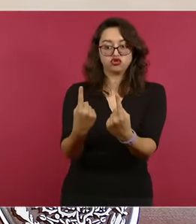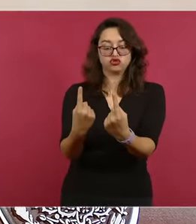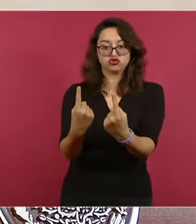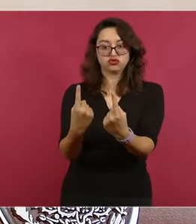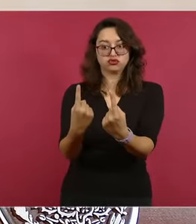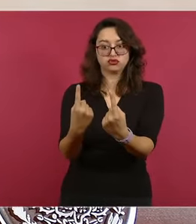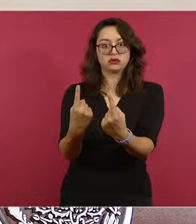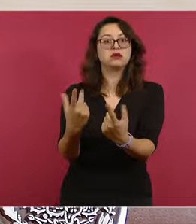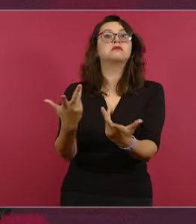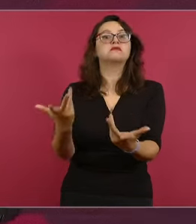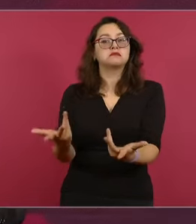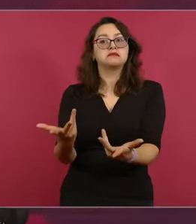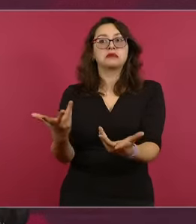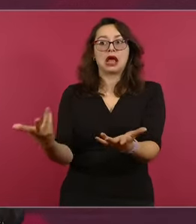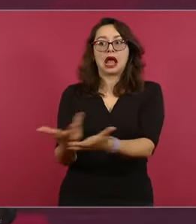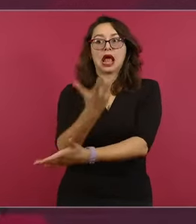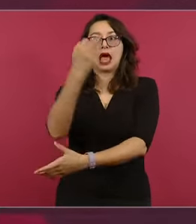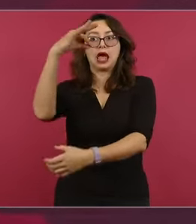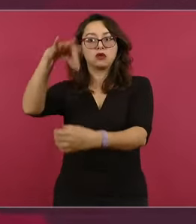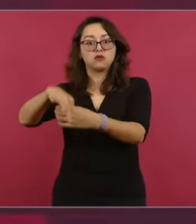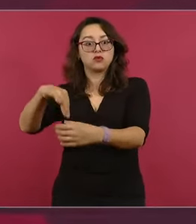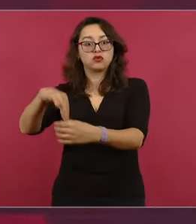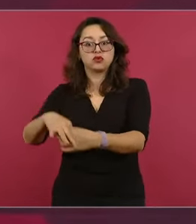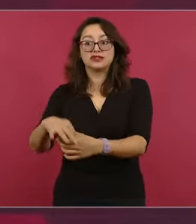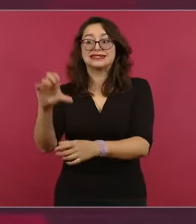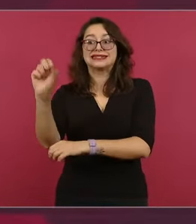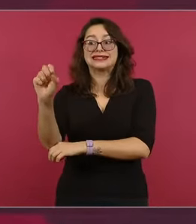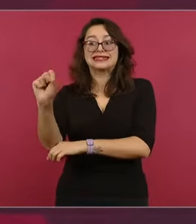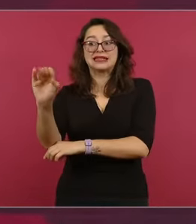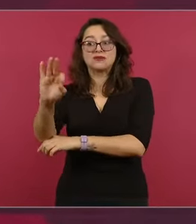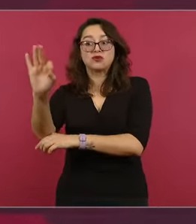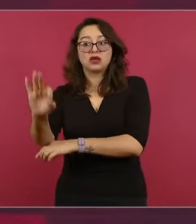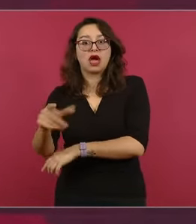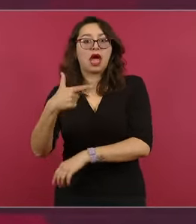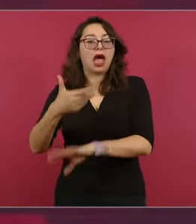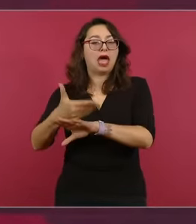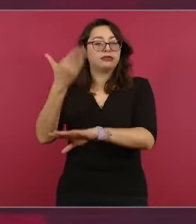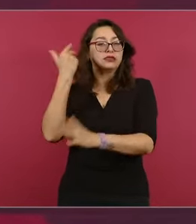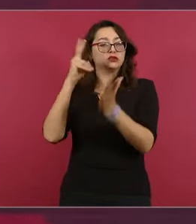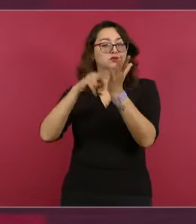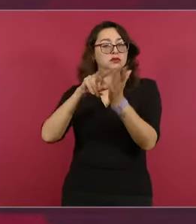Yo apenas obtuve 53%.